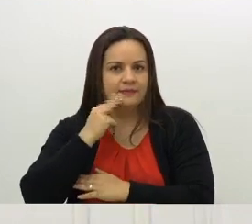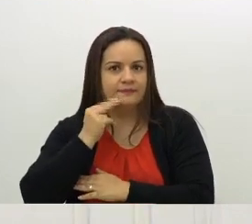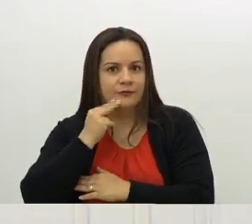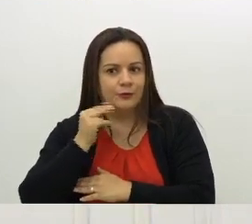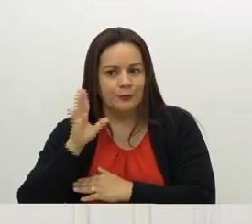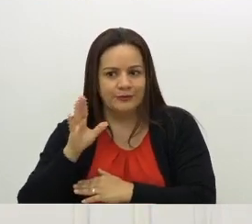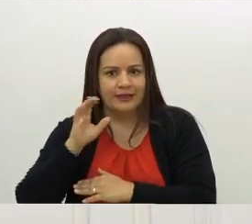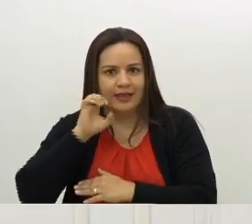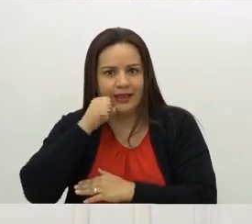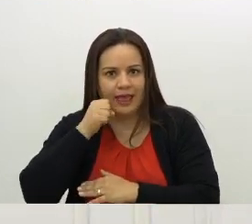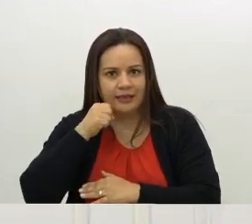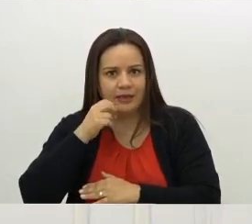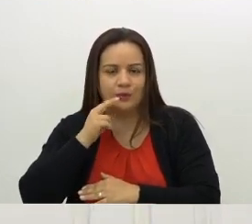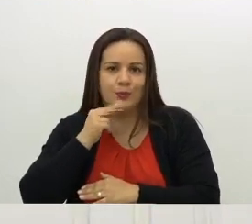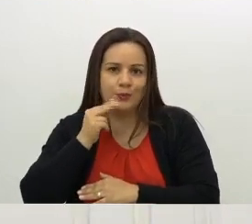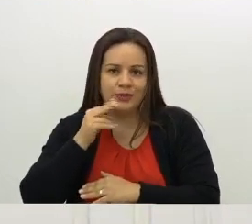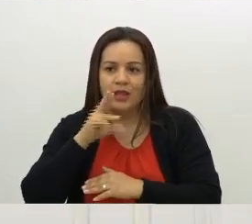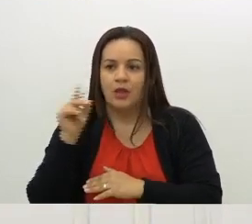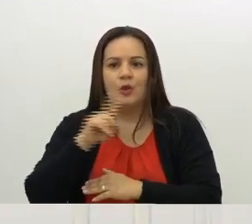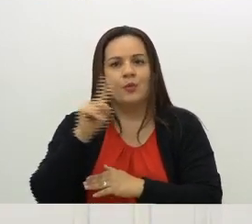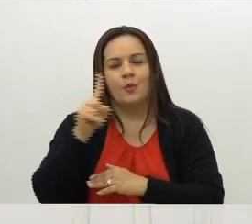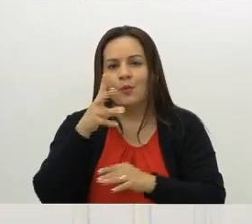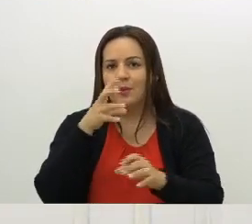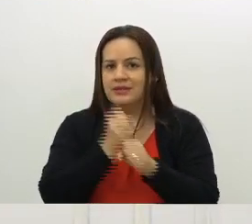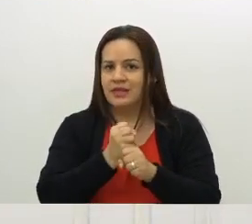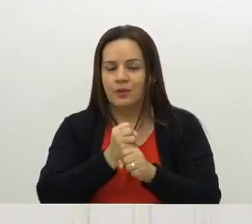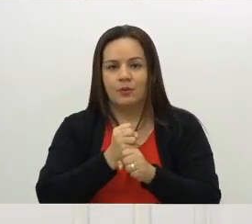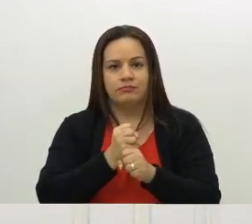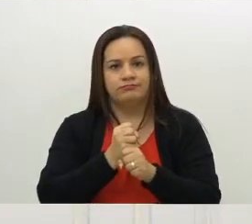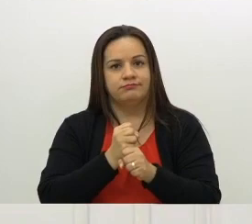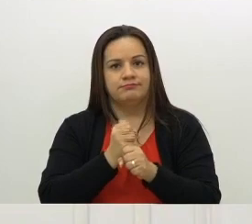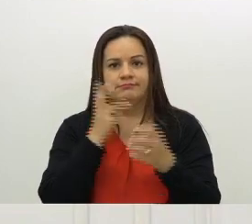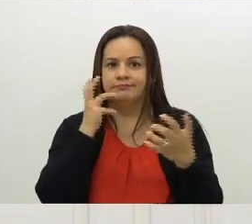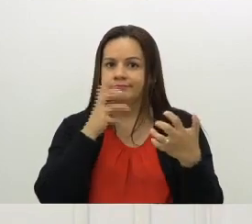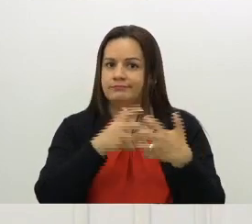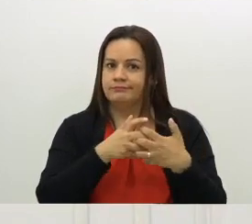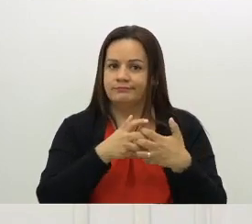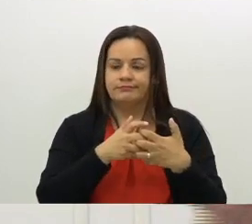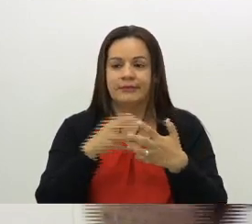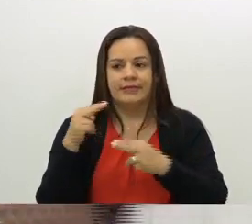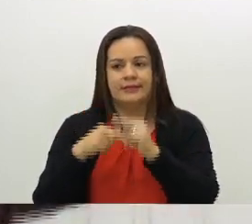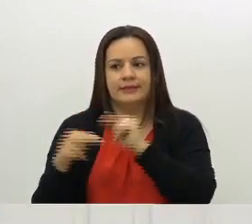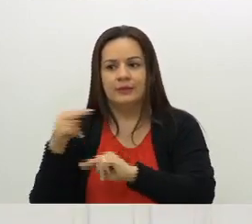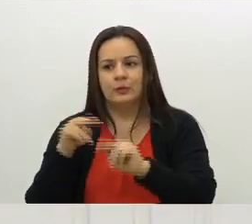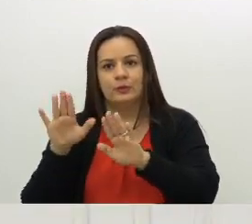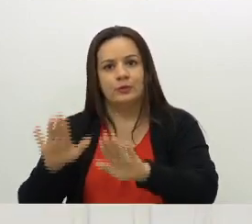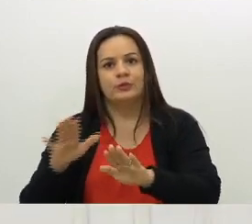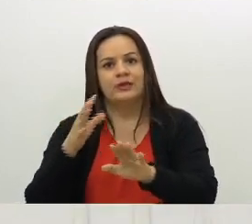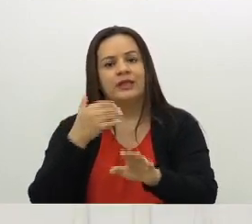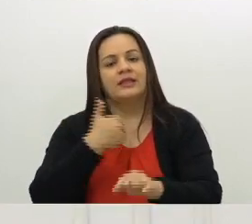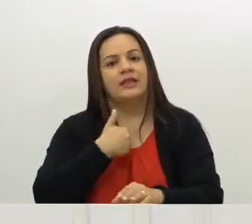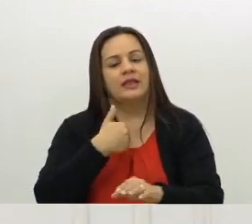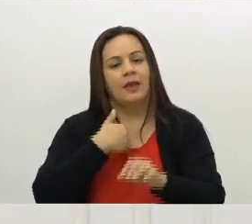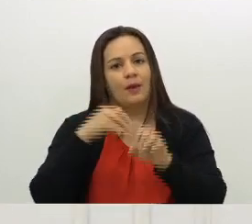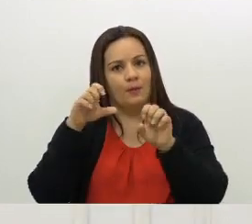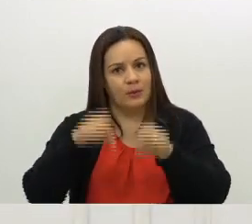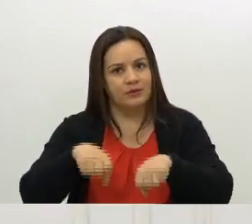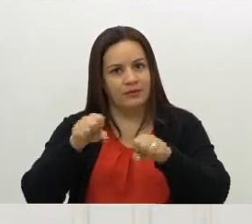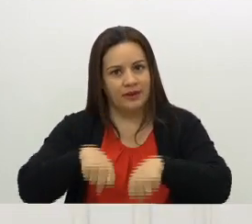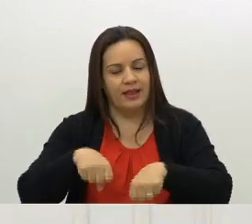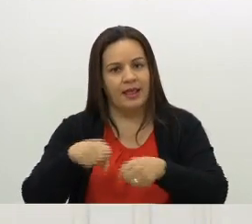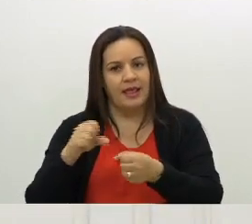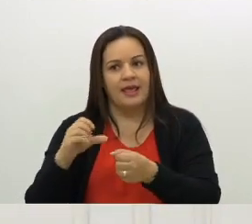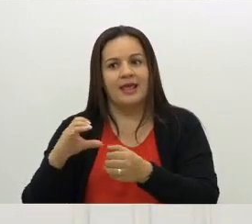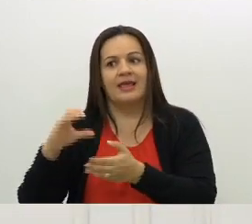bastante, no se le hicieron las adaptaciones al ingenio, entonces teníamos una capacidad tan grande para una